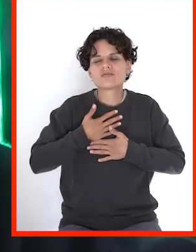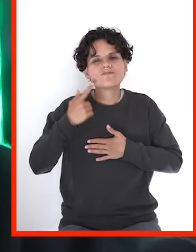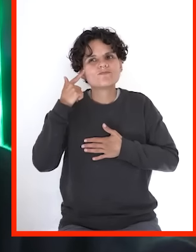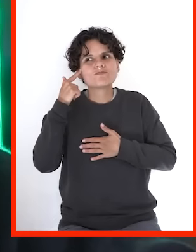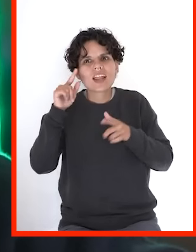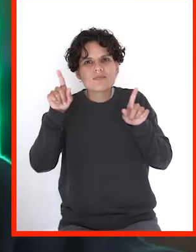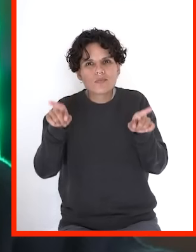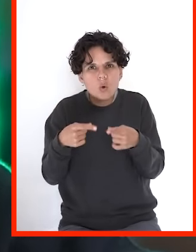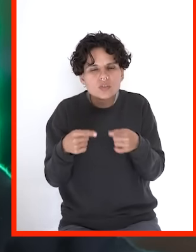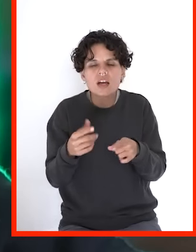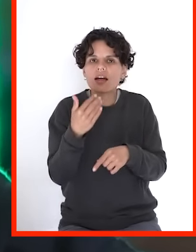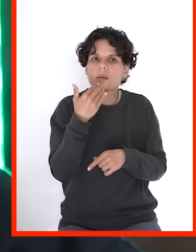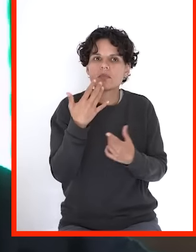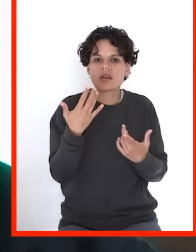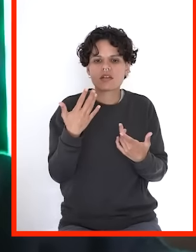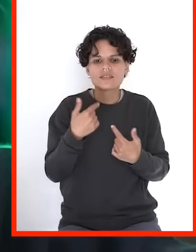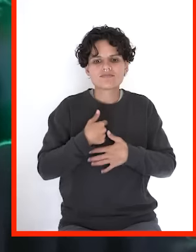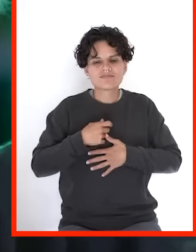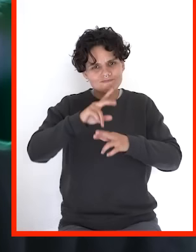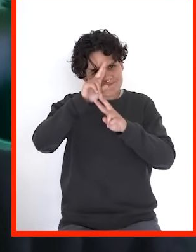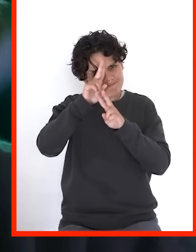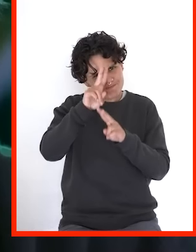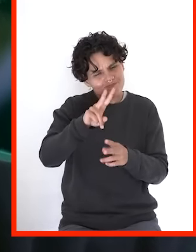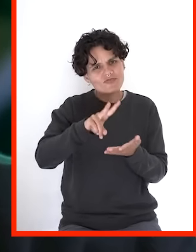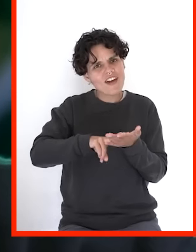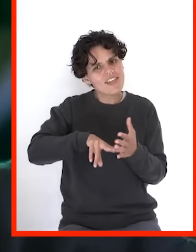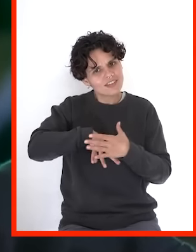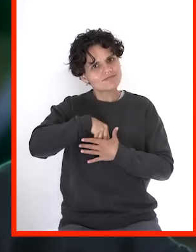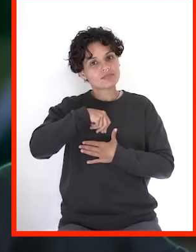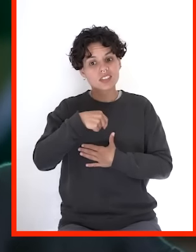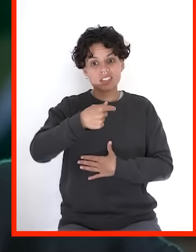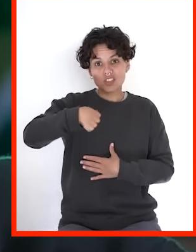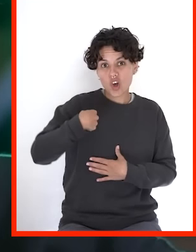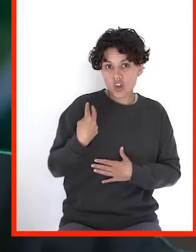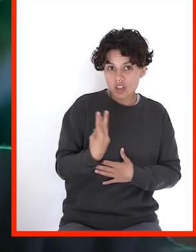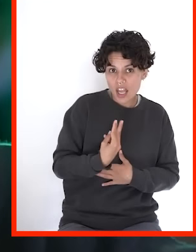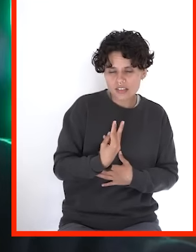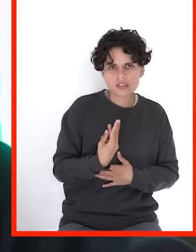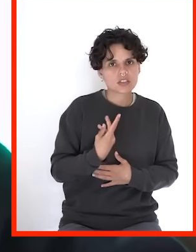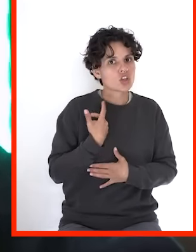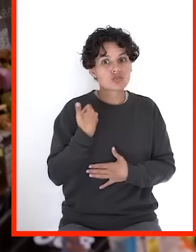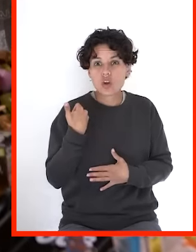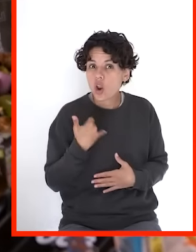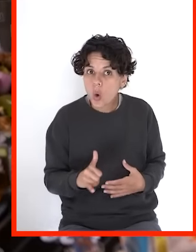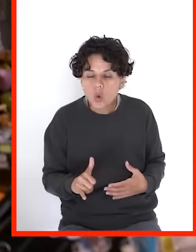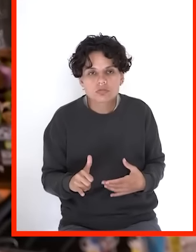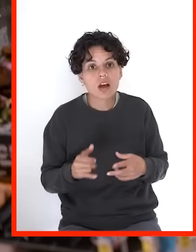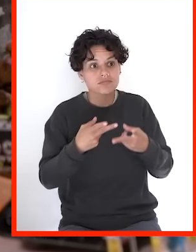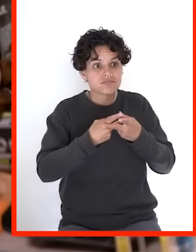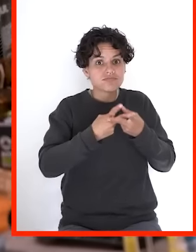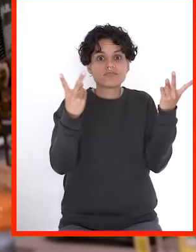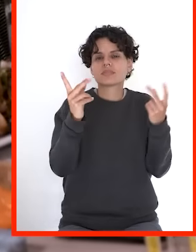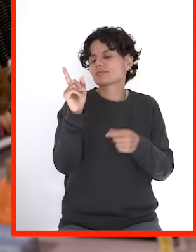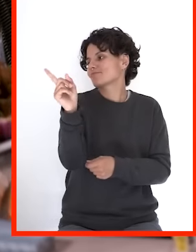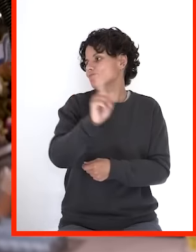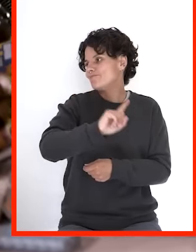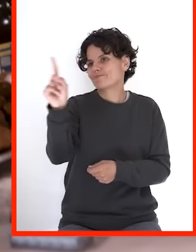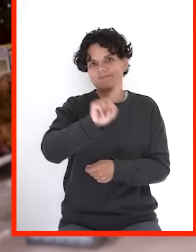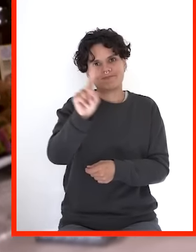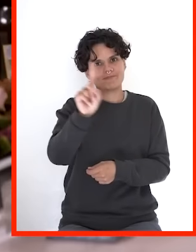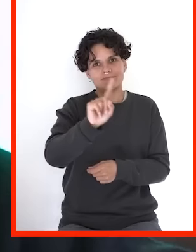mismos es lo principal. ¿Cachai? Como que si a nosotros no nos gusta, no sale. No sale. No.